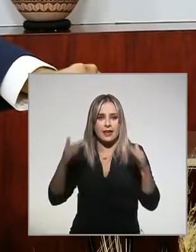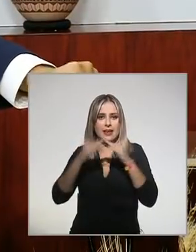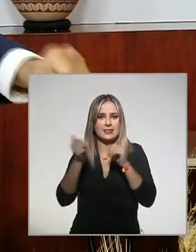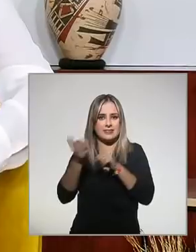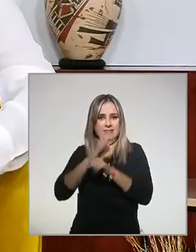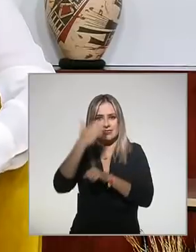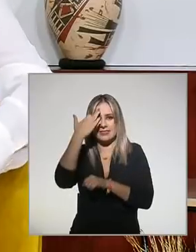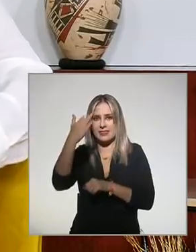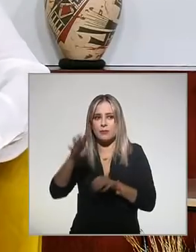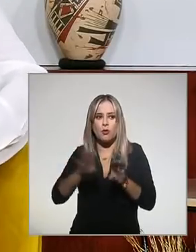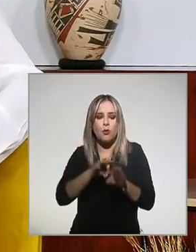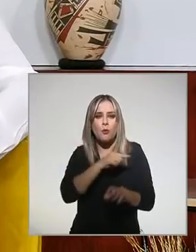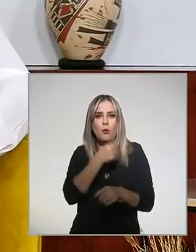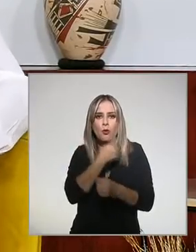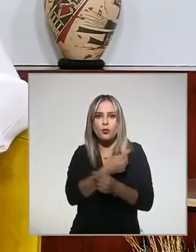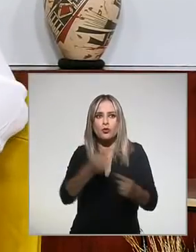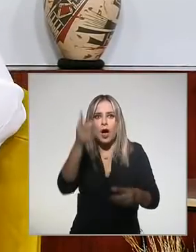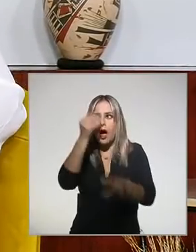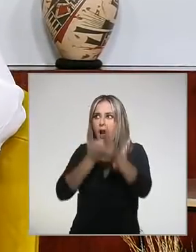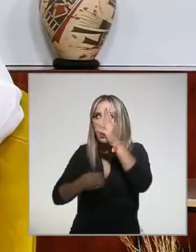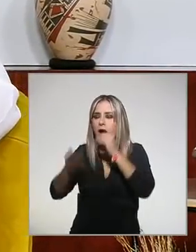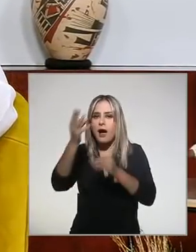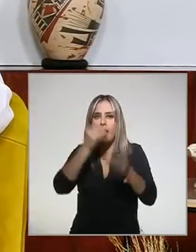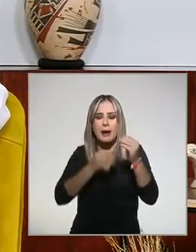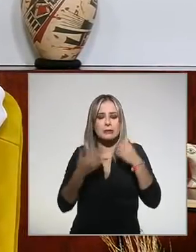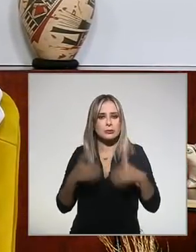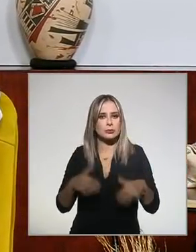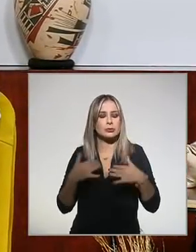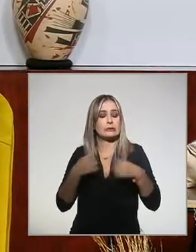que también ponemos sobre la mesa, ok, si los niños se pasan...